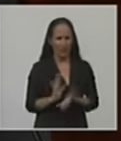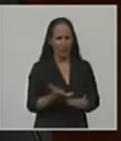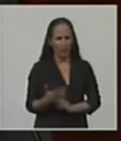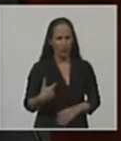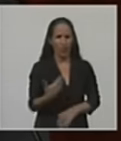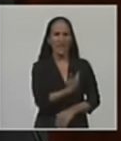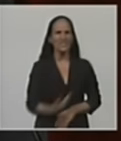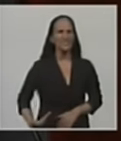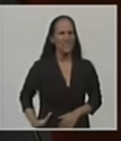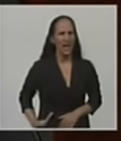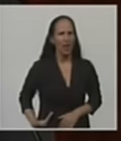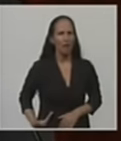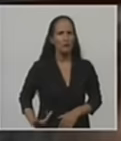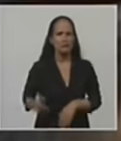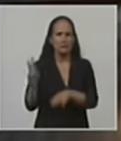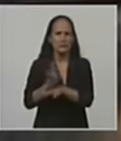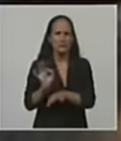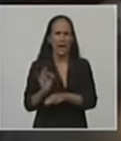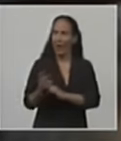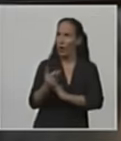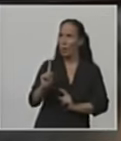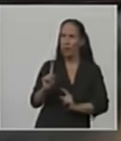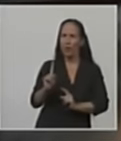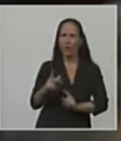no te cuida, sino que te falta el respeto.